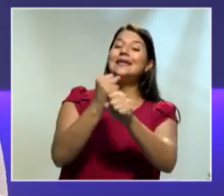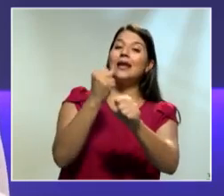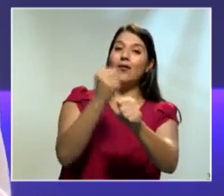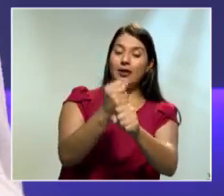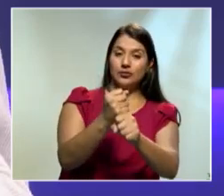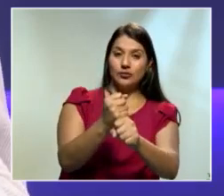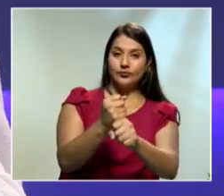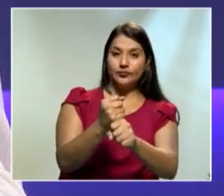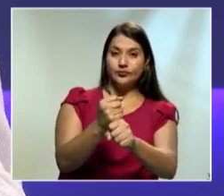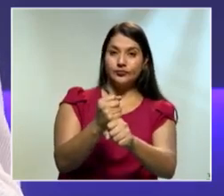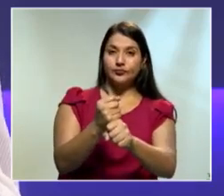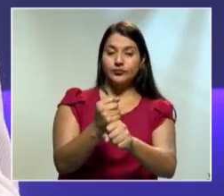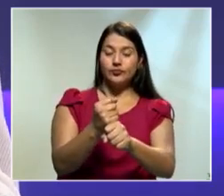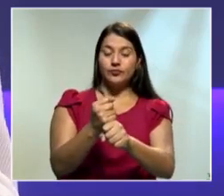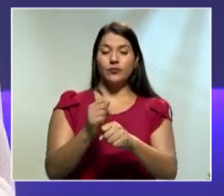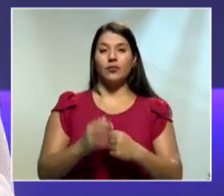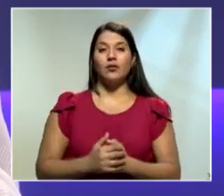climática,